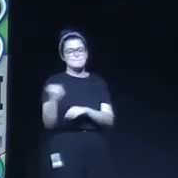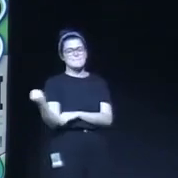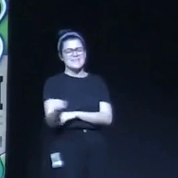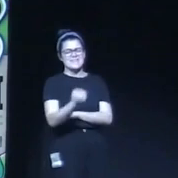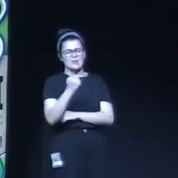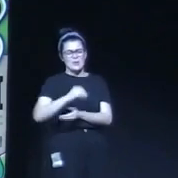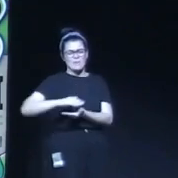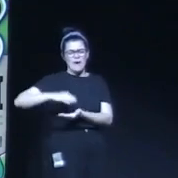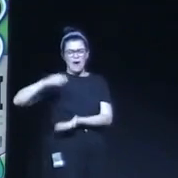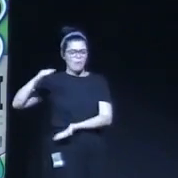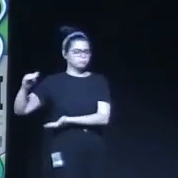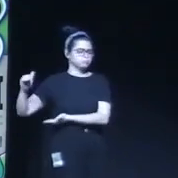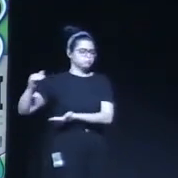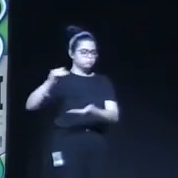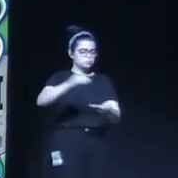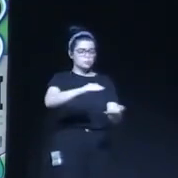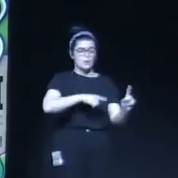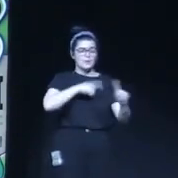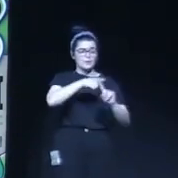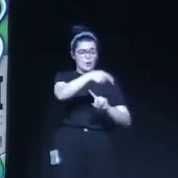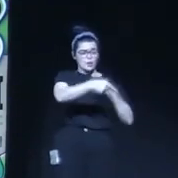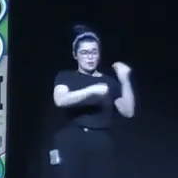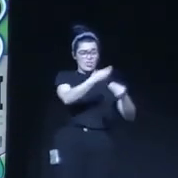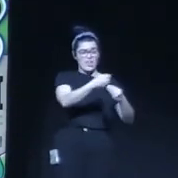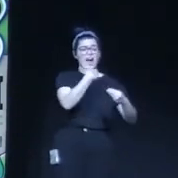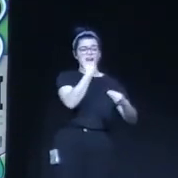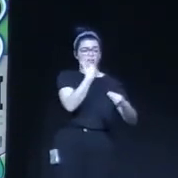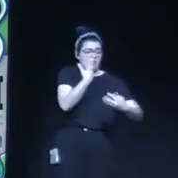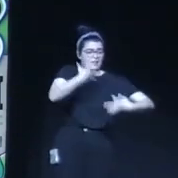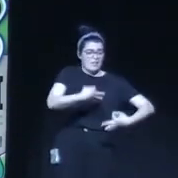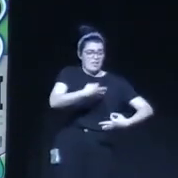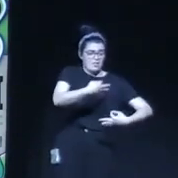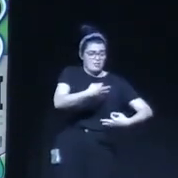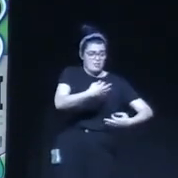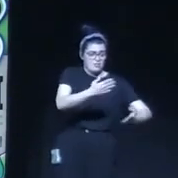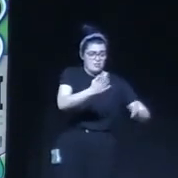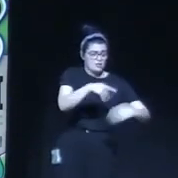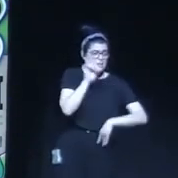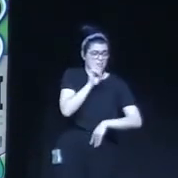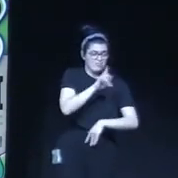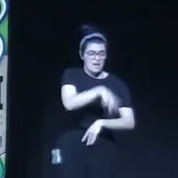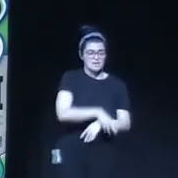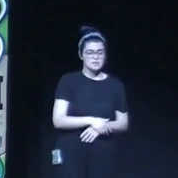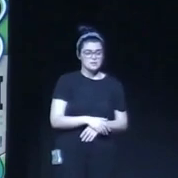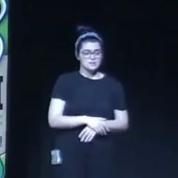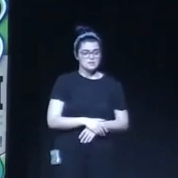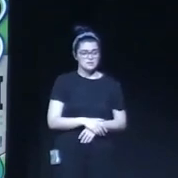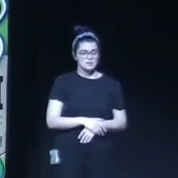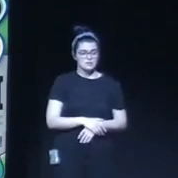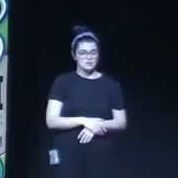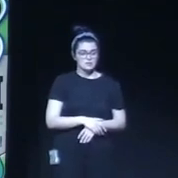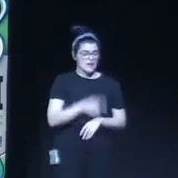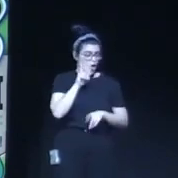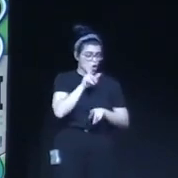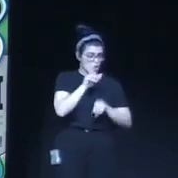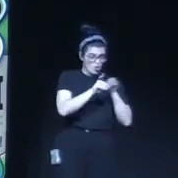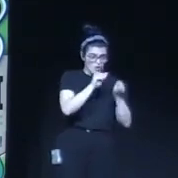de euros para algo que es un bluff. Pero lo venden como verde.